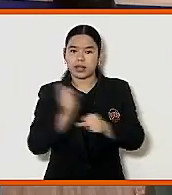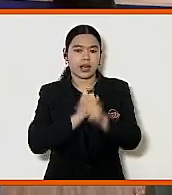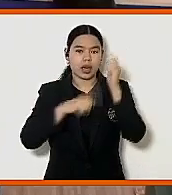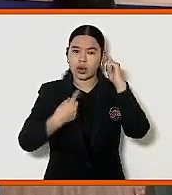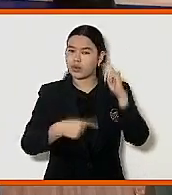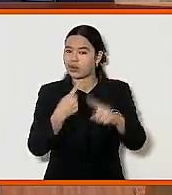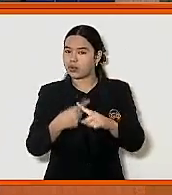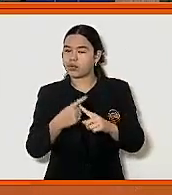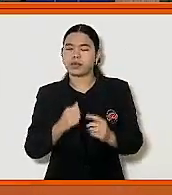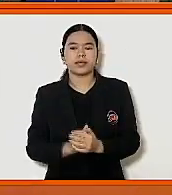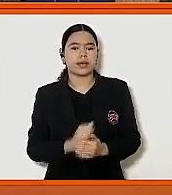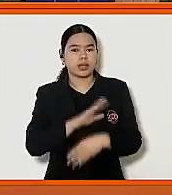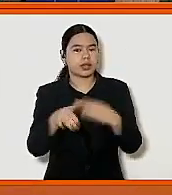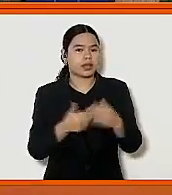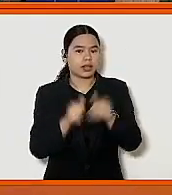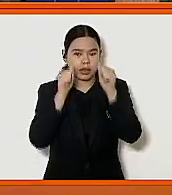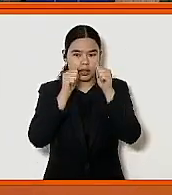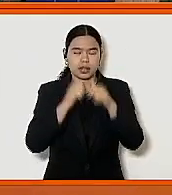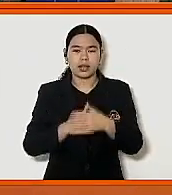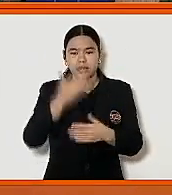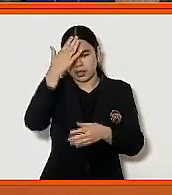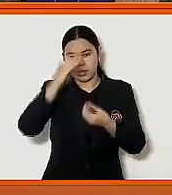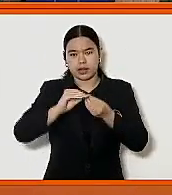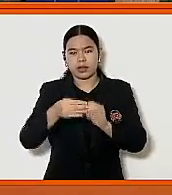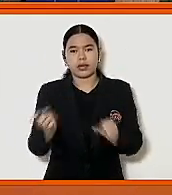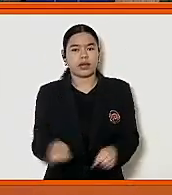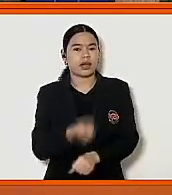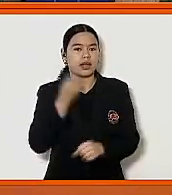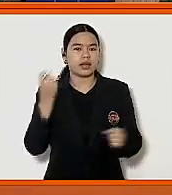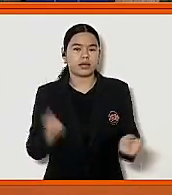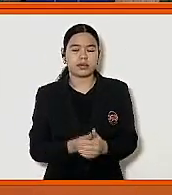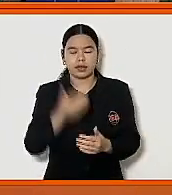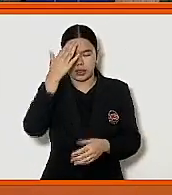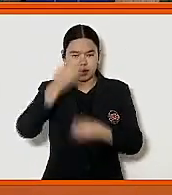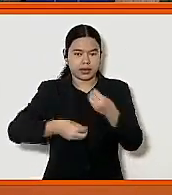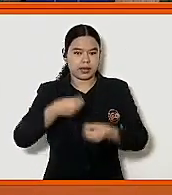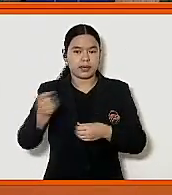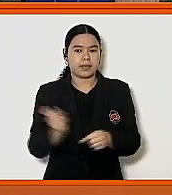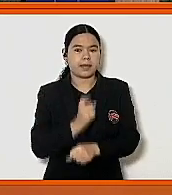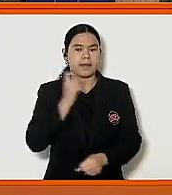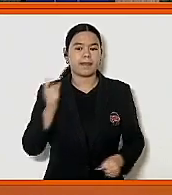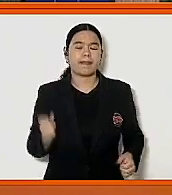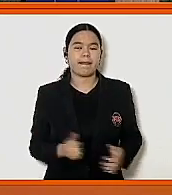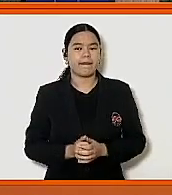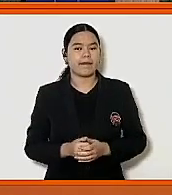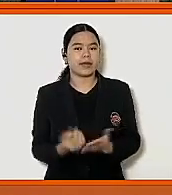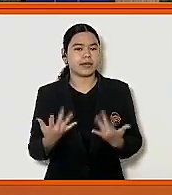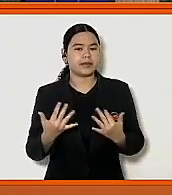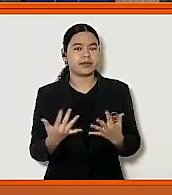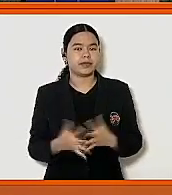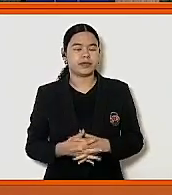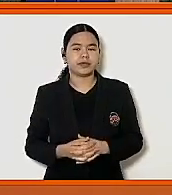para MultiX. Atentos, te deseo mucha suerte. Porque la esfera ganadora es